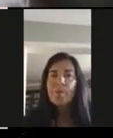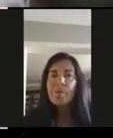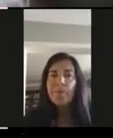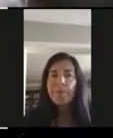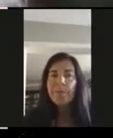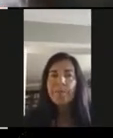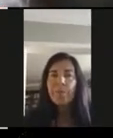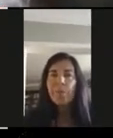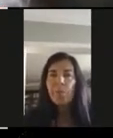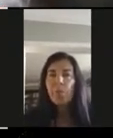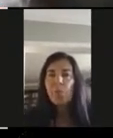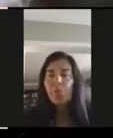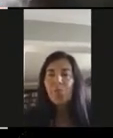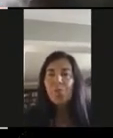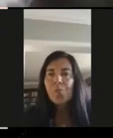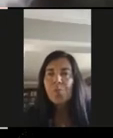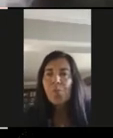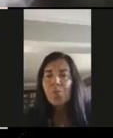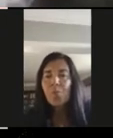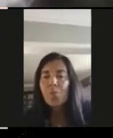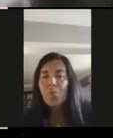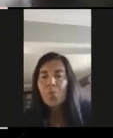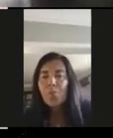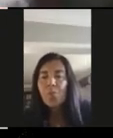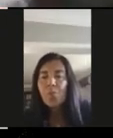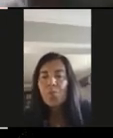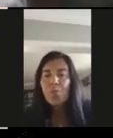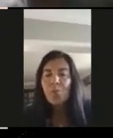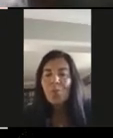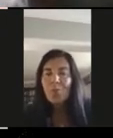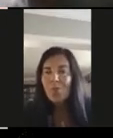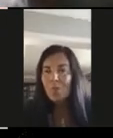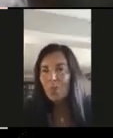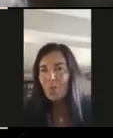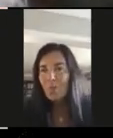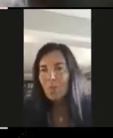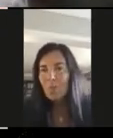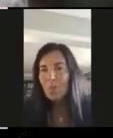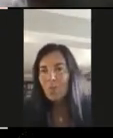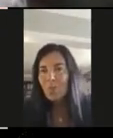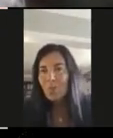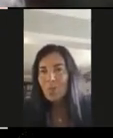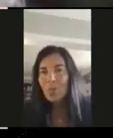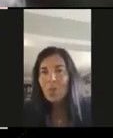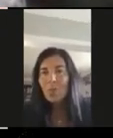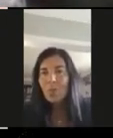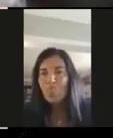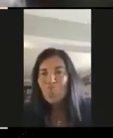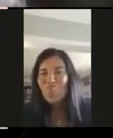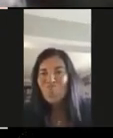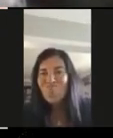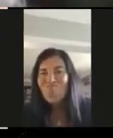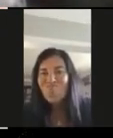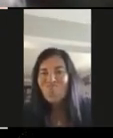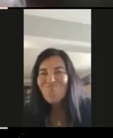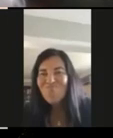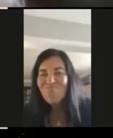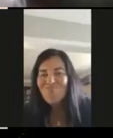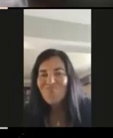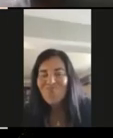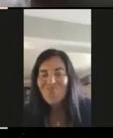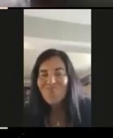y lo incitó desde temprano a la lectura a la escritura y vean esto a la